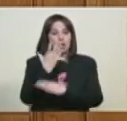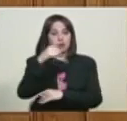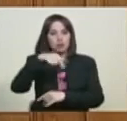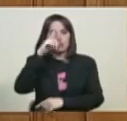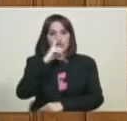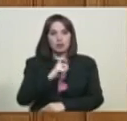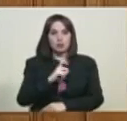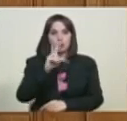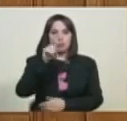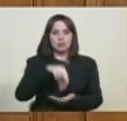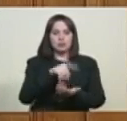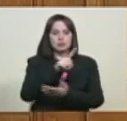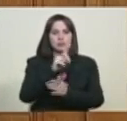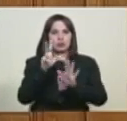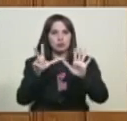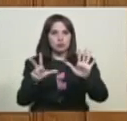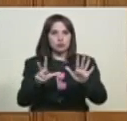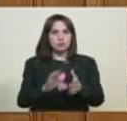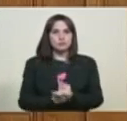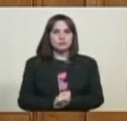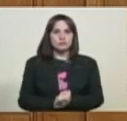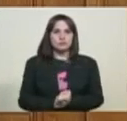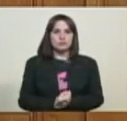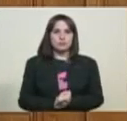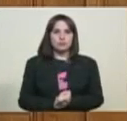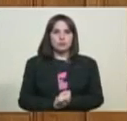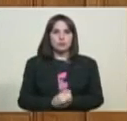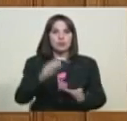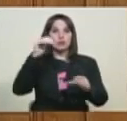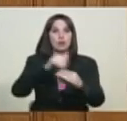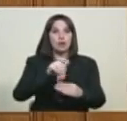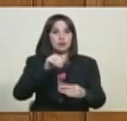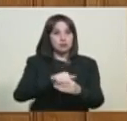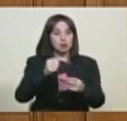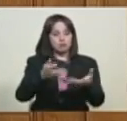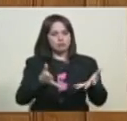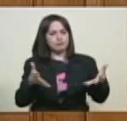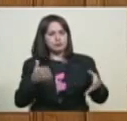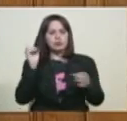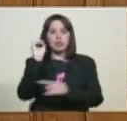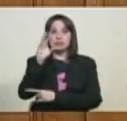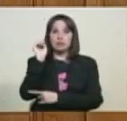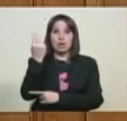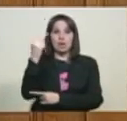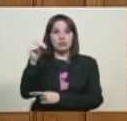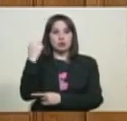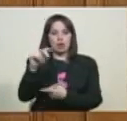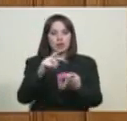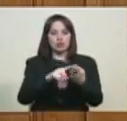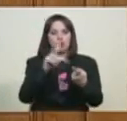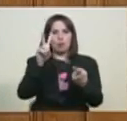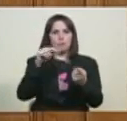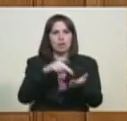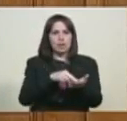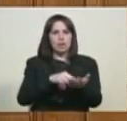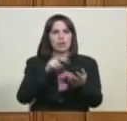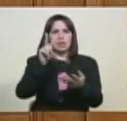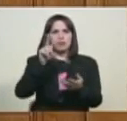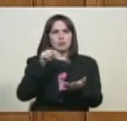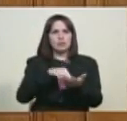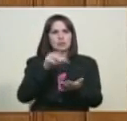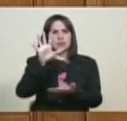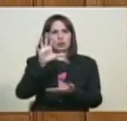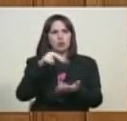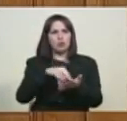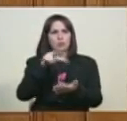este año 2018. Elecciones para elegir Asamblea Nacional, año 2000, 2005,